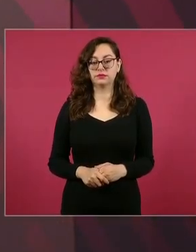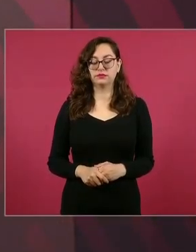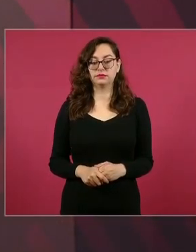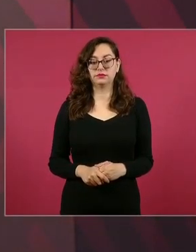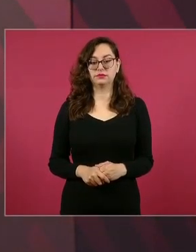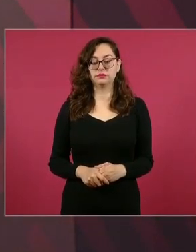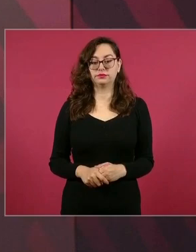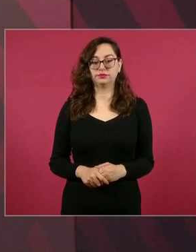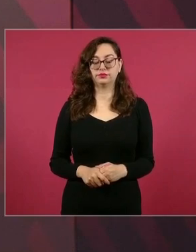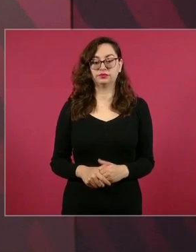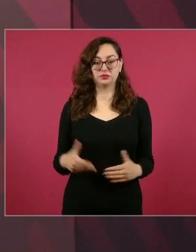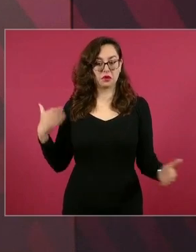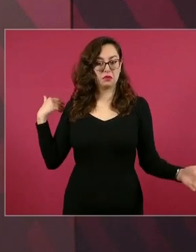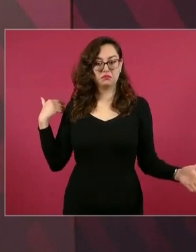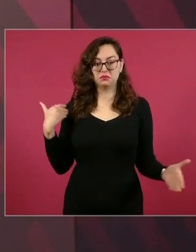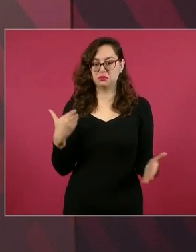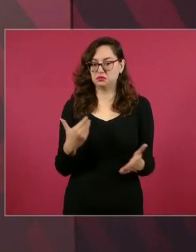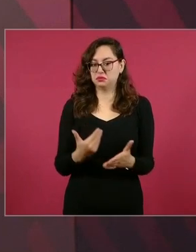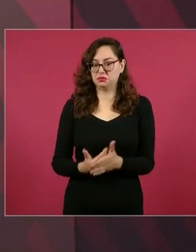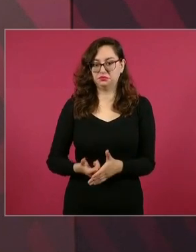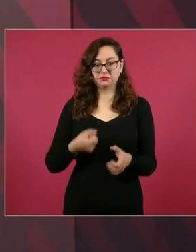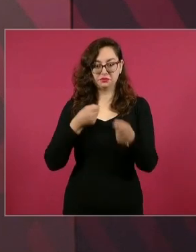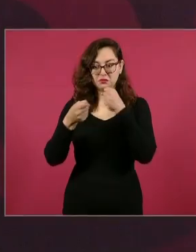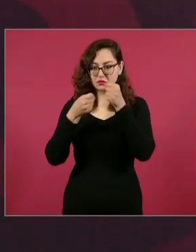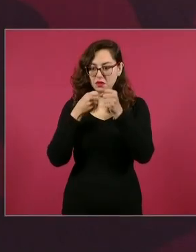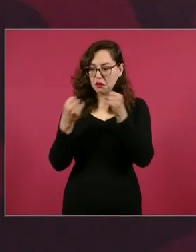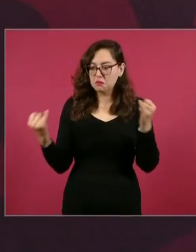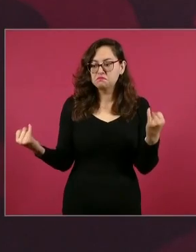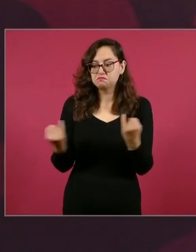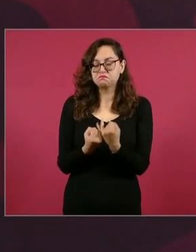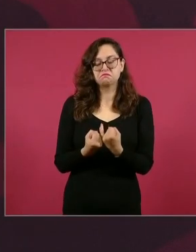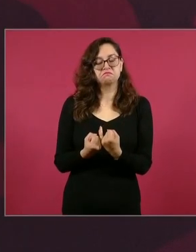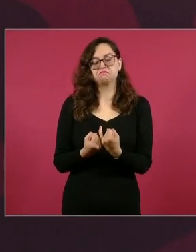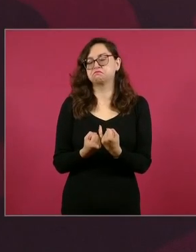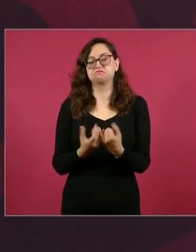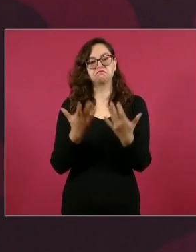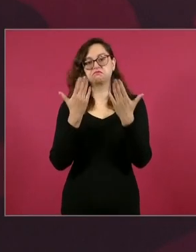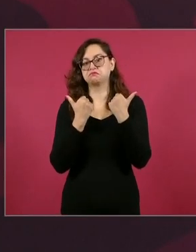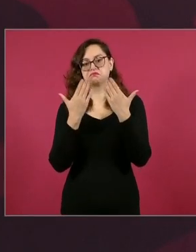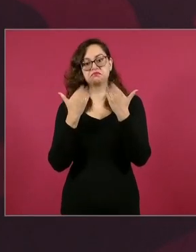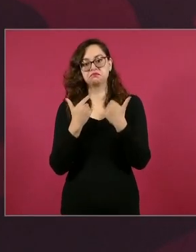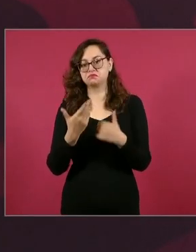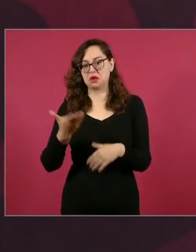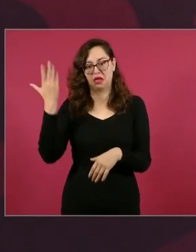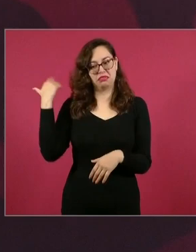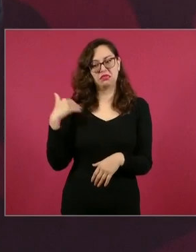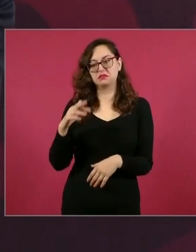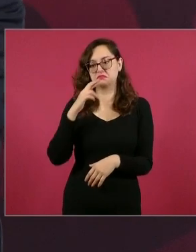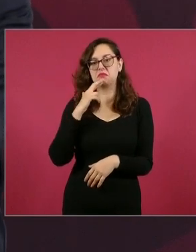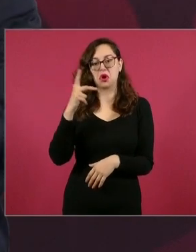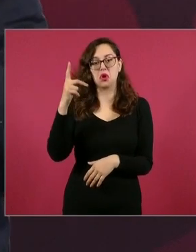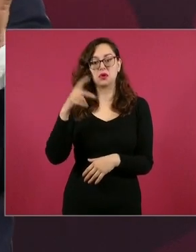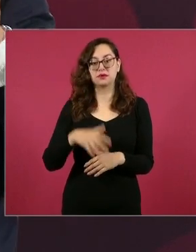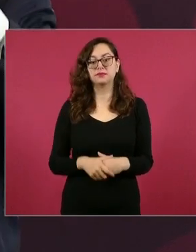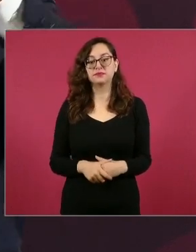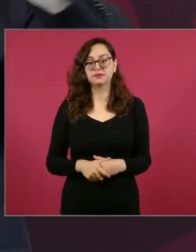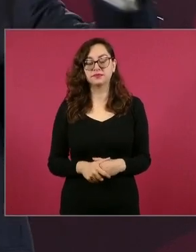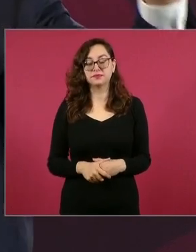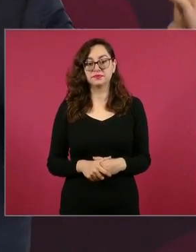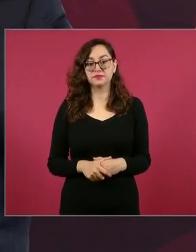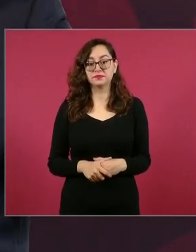país hasta nuestros días pero iones No todo